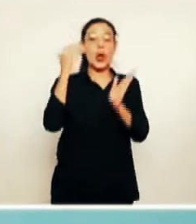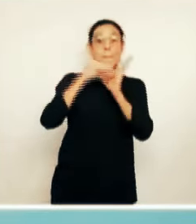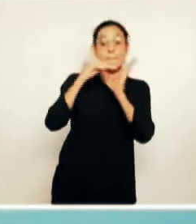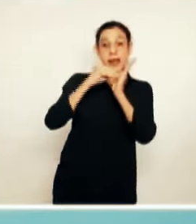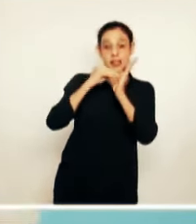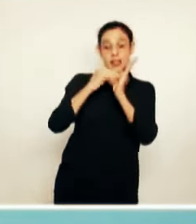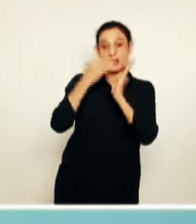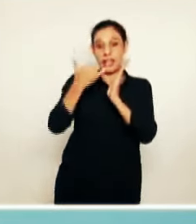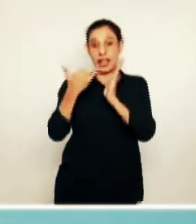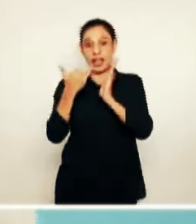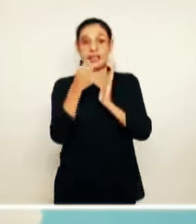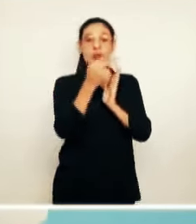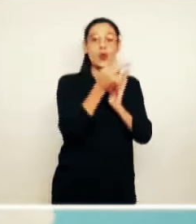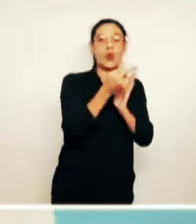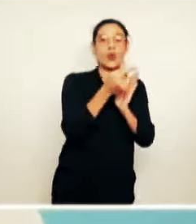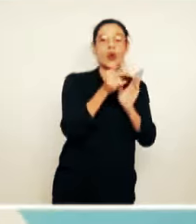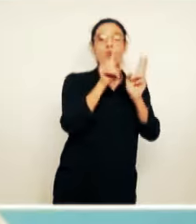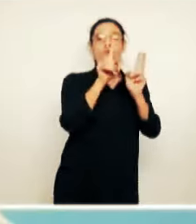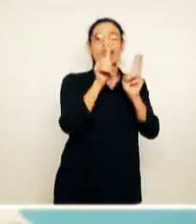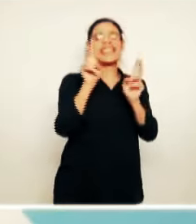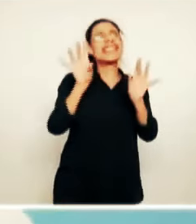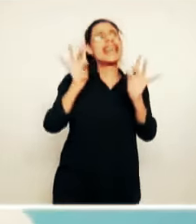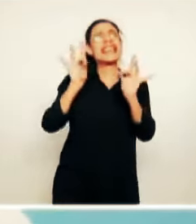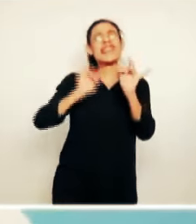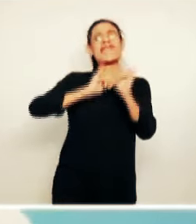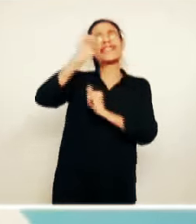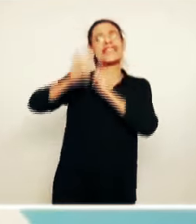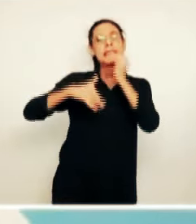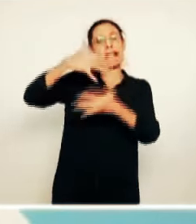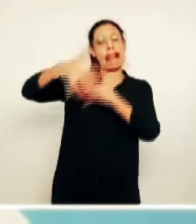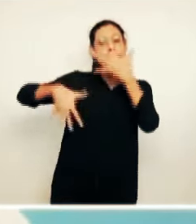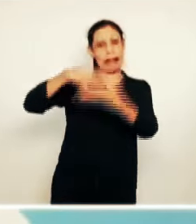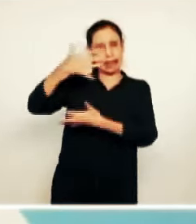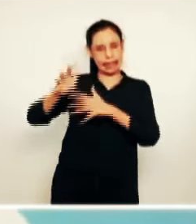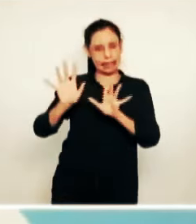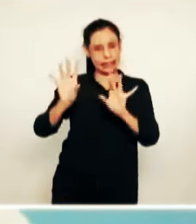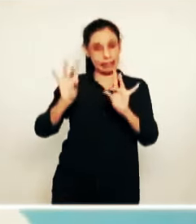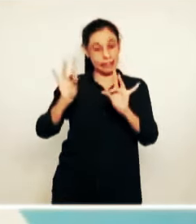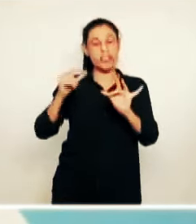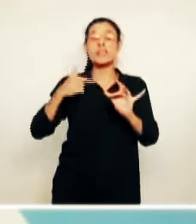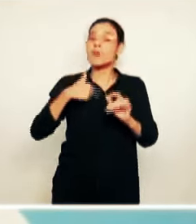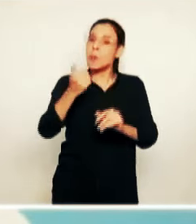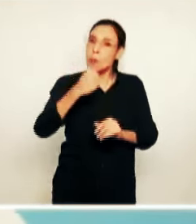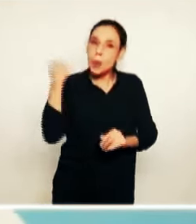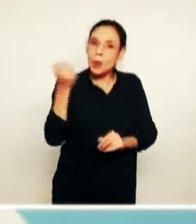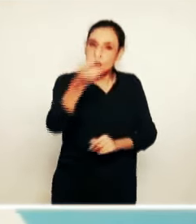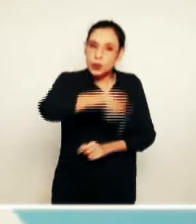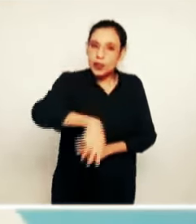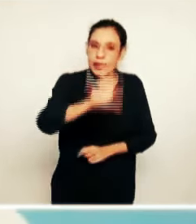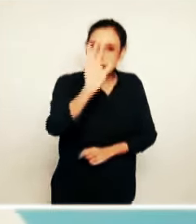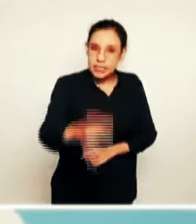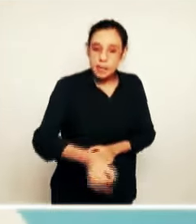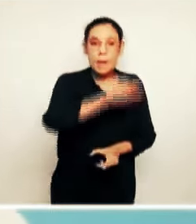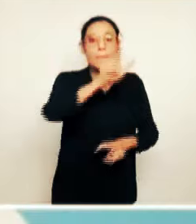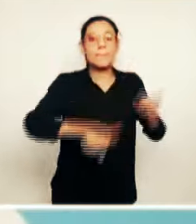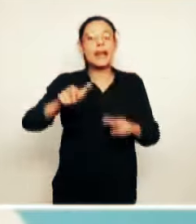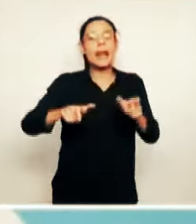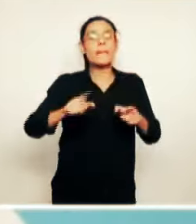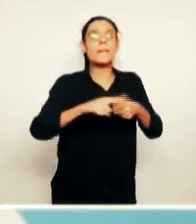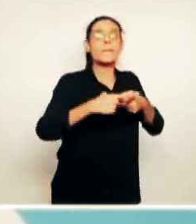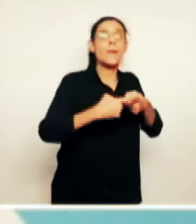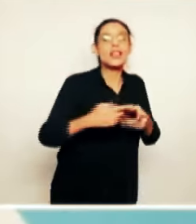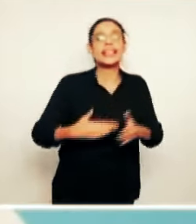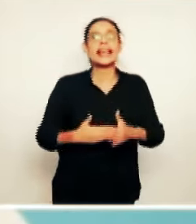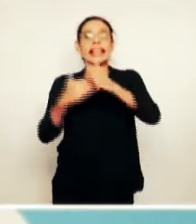monómico, que es el precio de la generación. Es un poco complicado, pero es bueno que escuchen, porque los dirigentes y los militantes tienen que estar preparados.